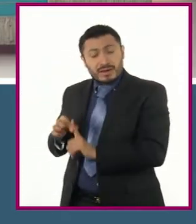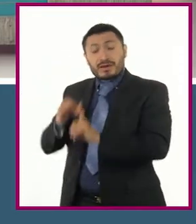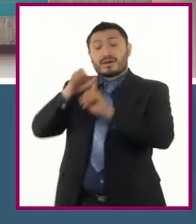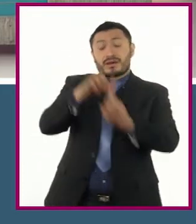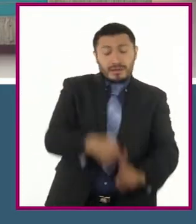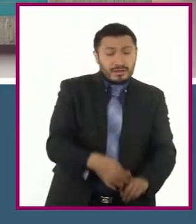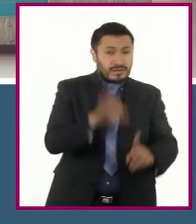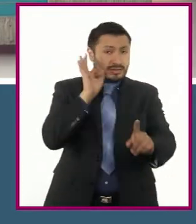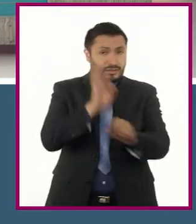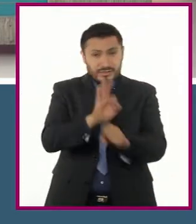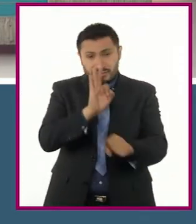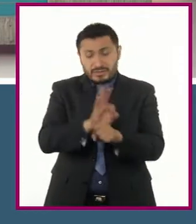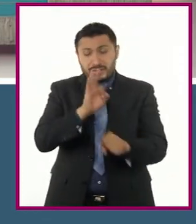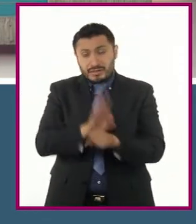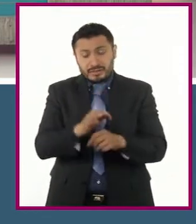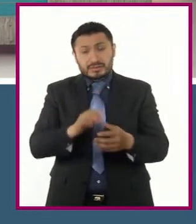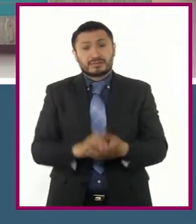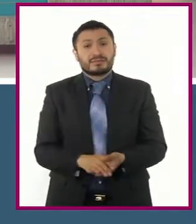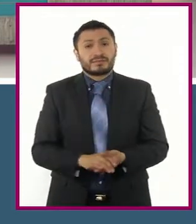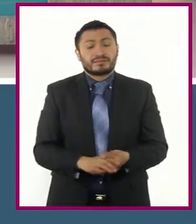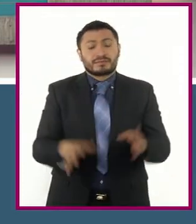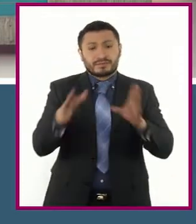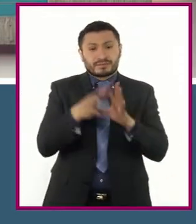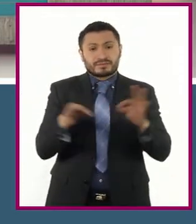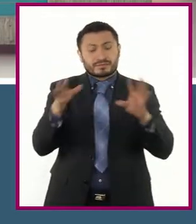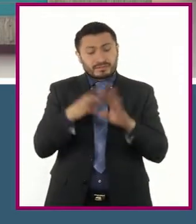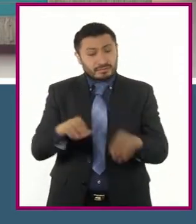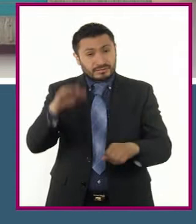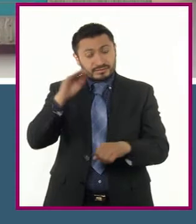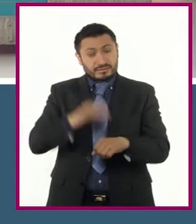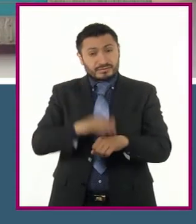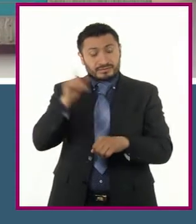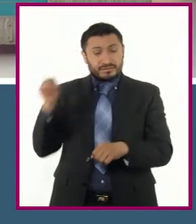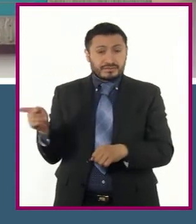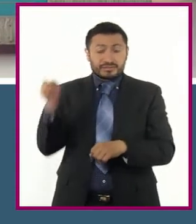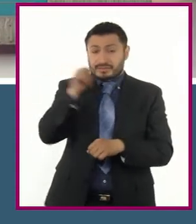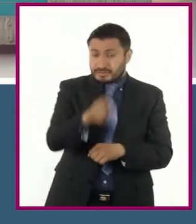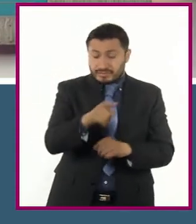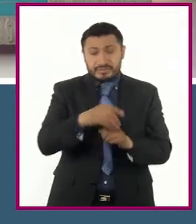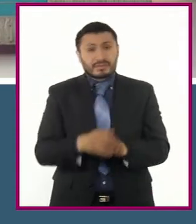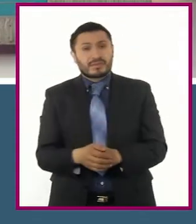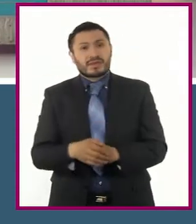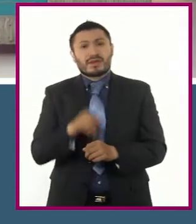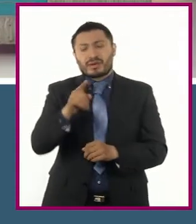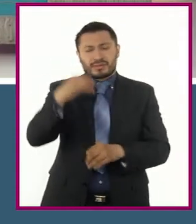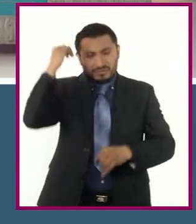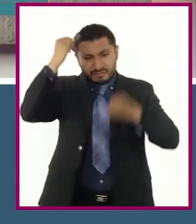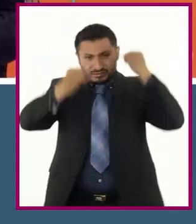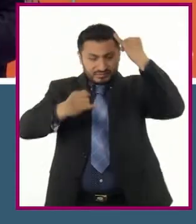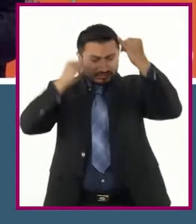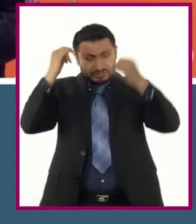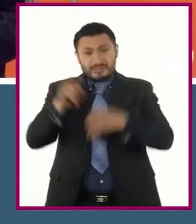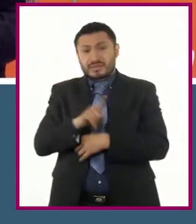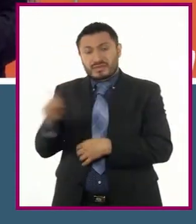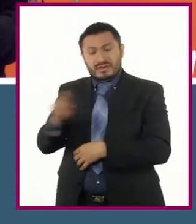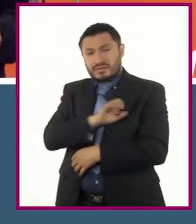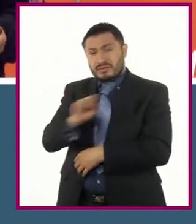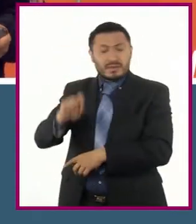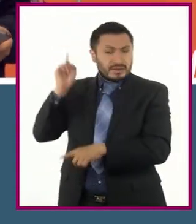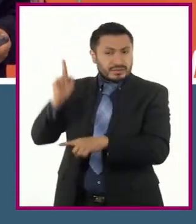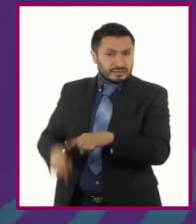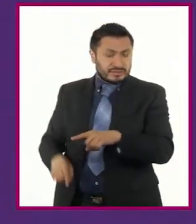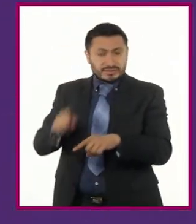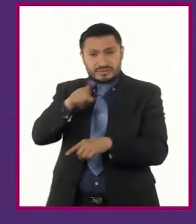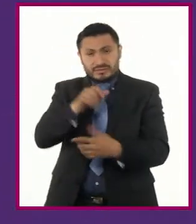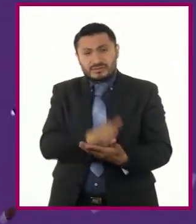donde expliquen la densidad. Entre más creativos sean, más debilitarán a estos personajes y de ese modo liberarán a la maestra